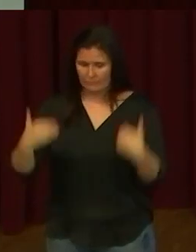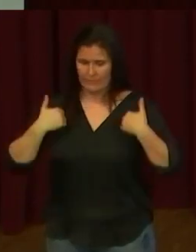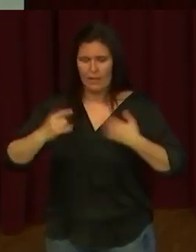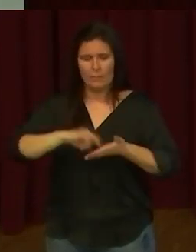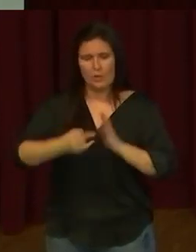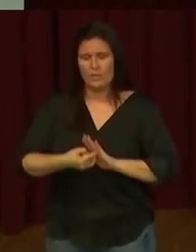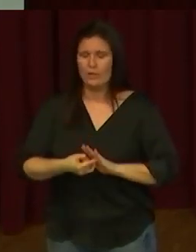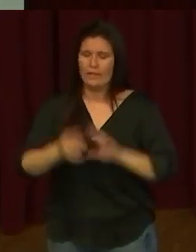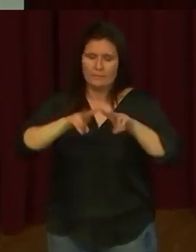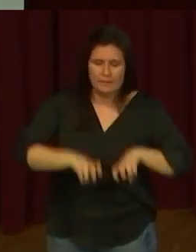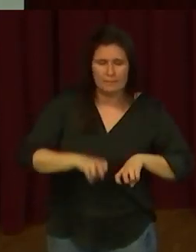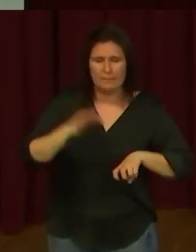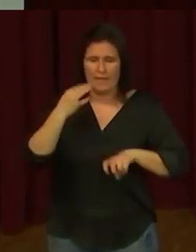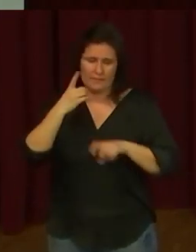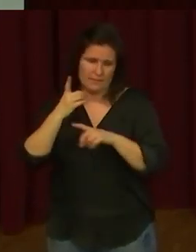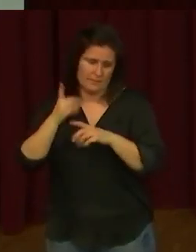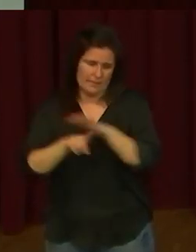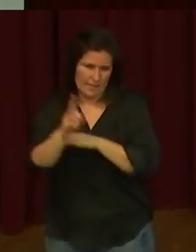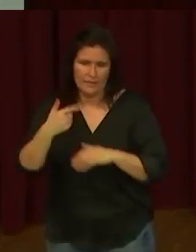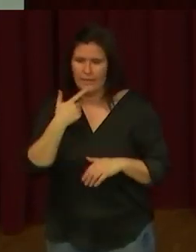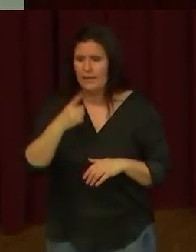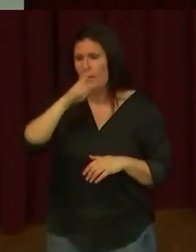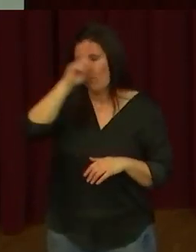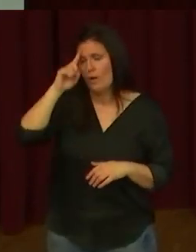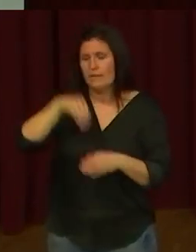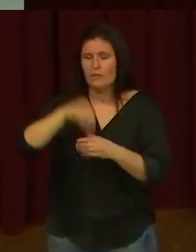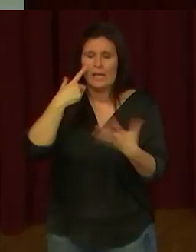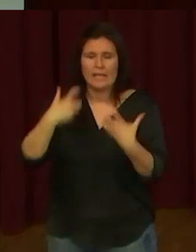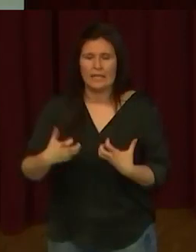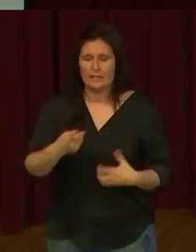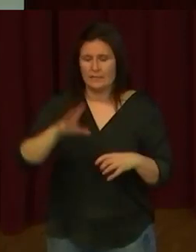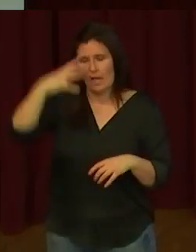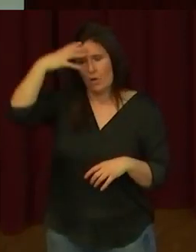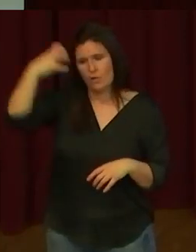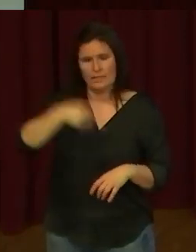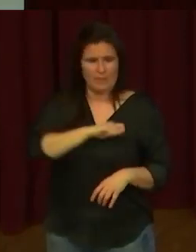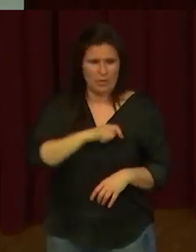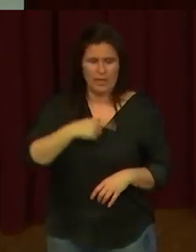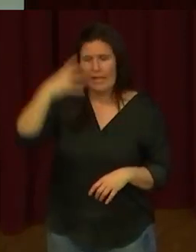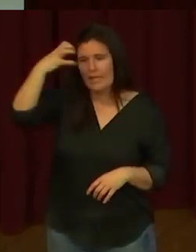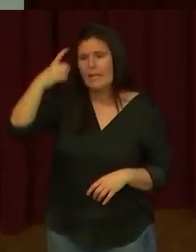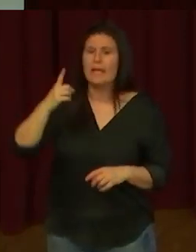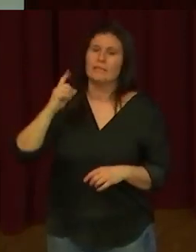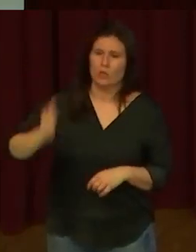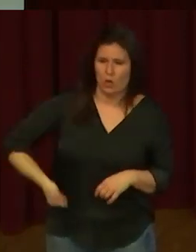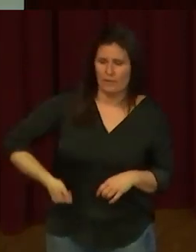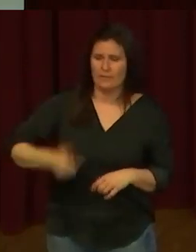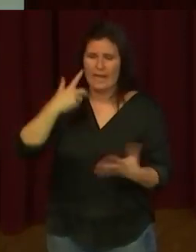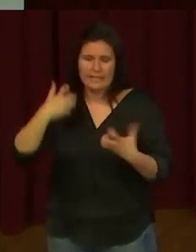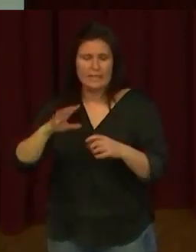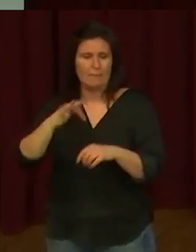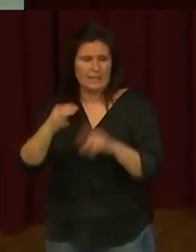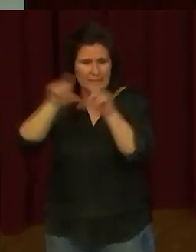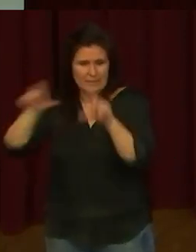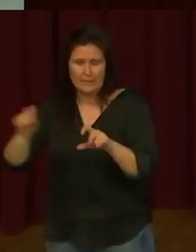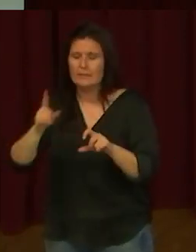excelencia y más de femenino singular la mujer y las artes en la corte española en la edad moderna reinas nobles artistas y empresarias y es